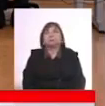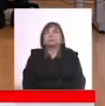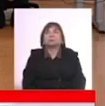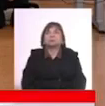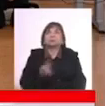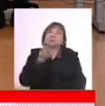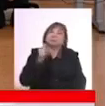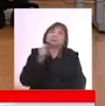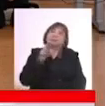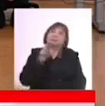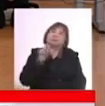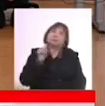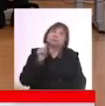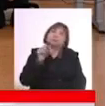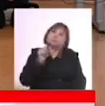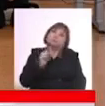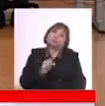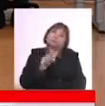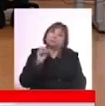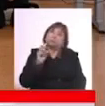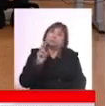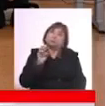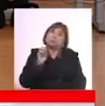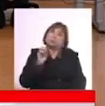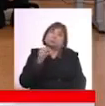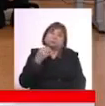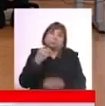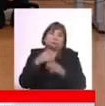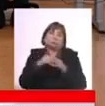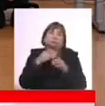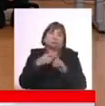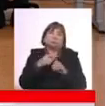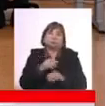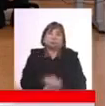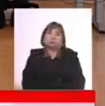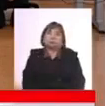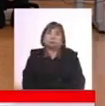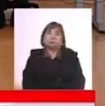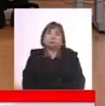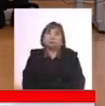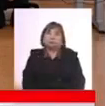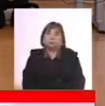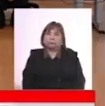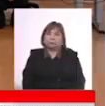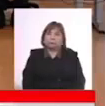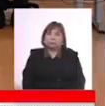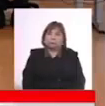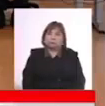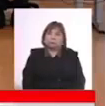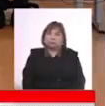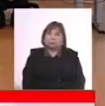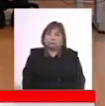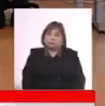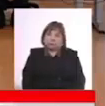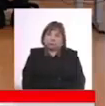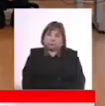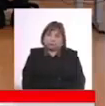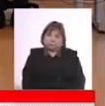Congresista Elías Varas. Congresista Geríbare, a favor en el chat, señor presidente. Considerado secretario.